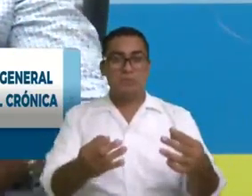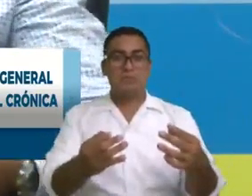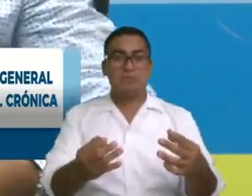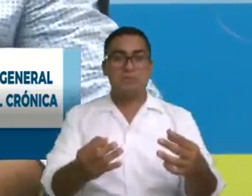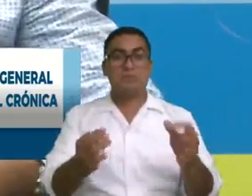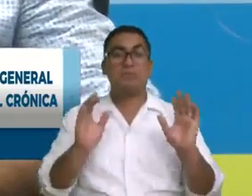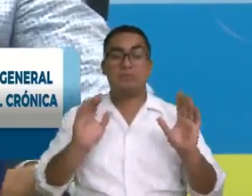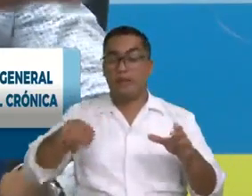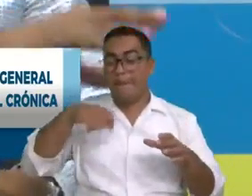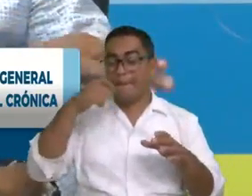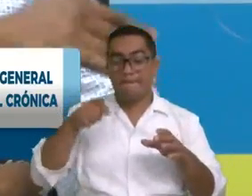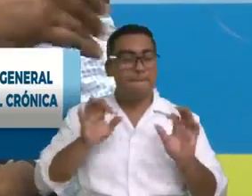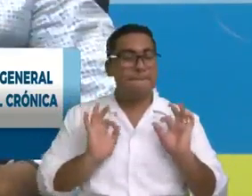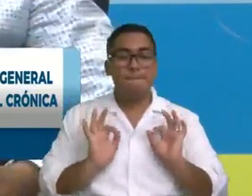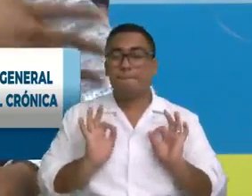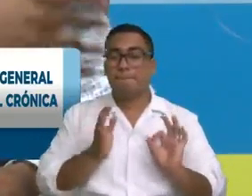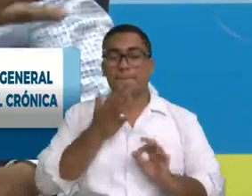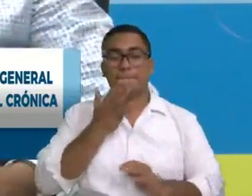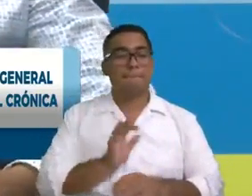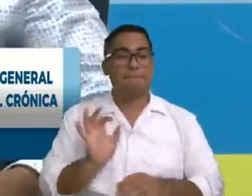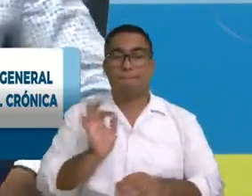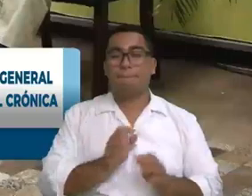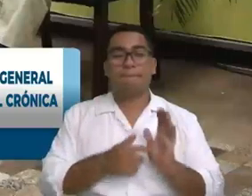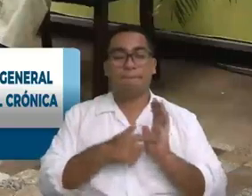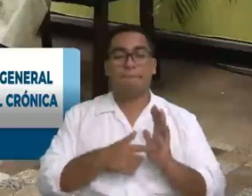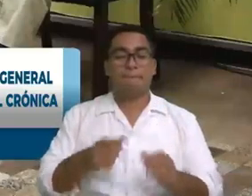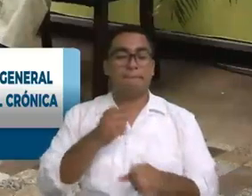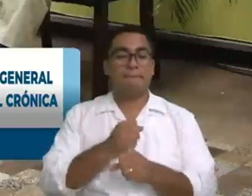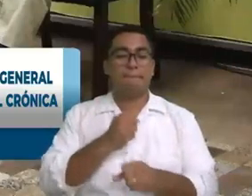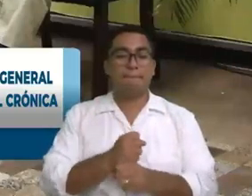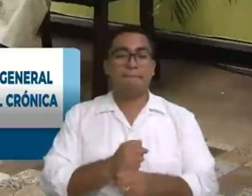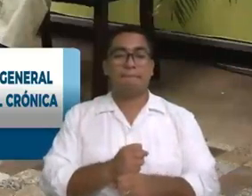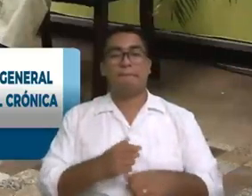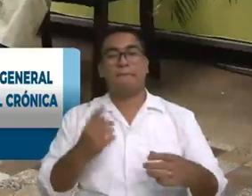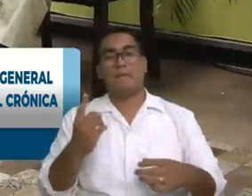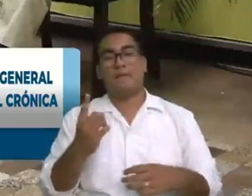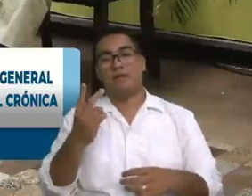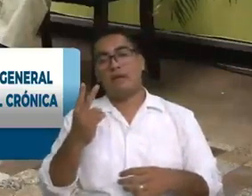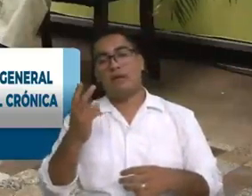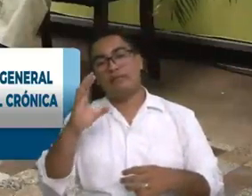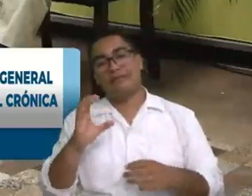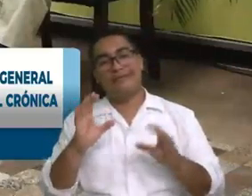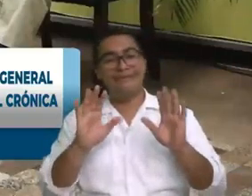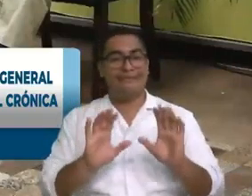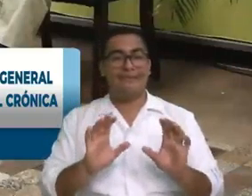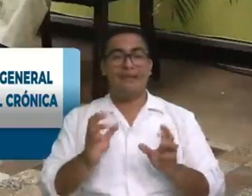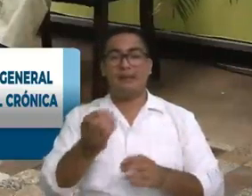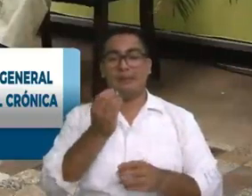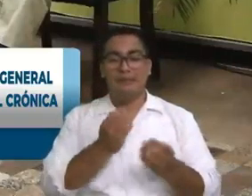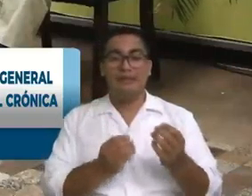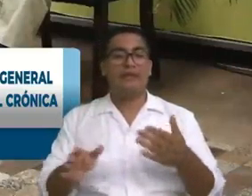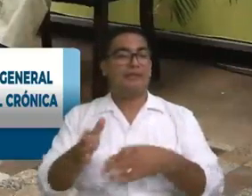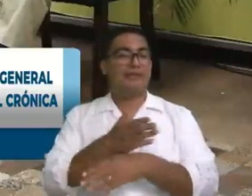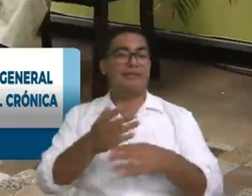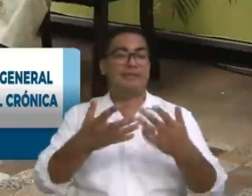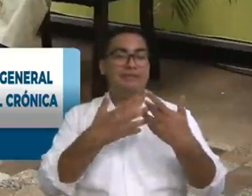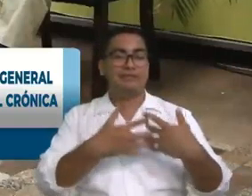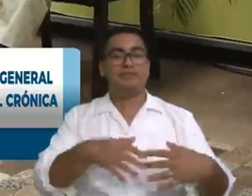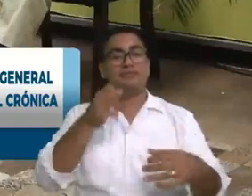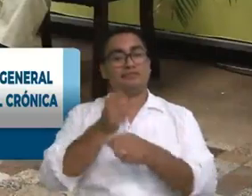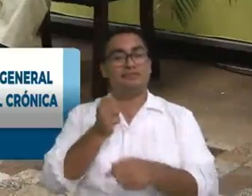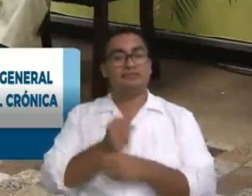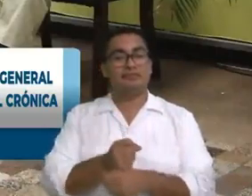saboreando un rico almuerzo. Sí. Tiene que ver con el ritmo del trabajo, ¿verdad? Y la forma de trabajo en cada empresa, en cada institución.